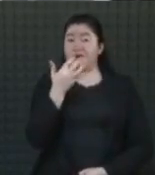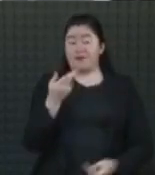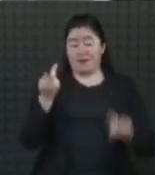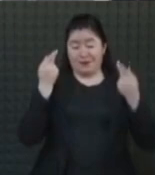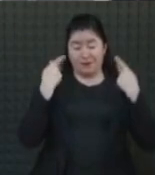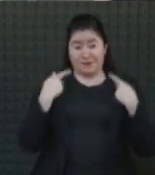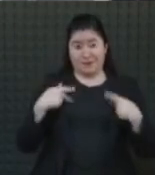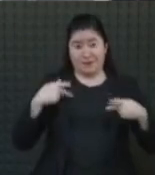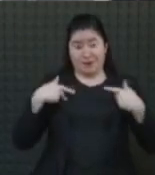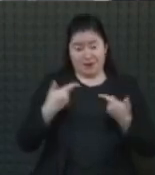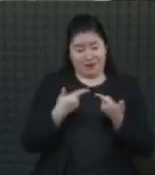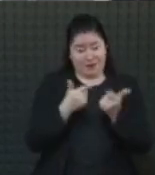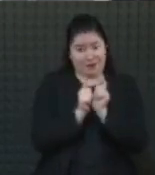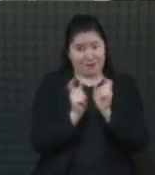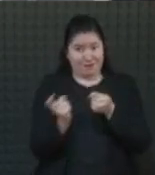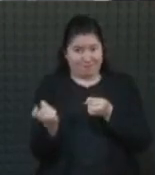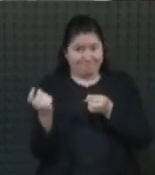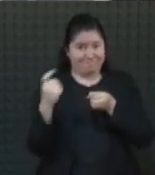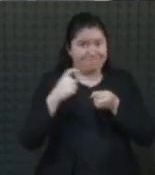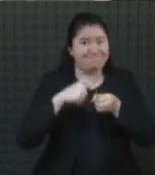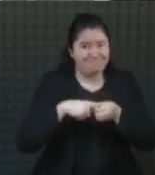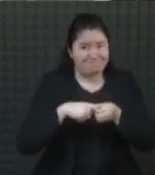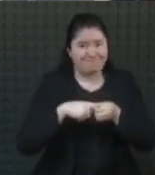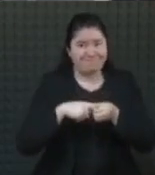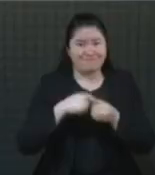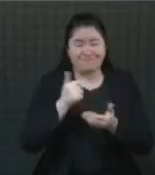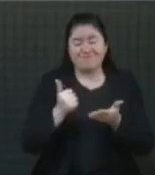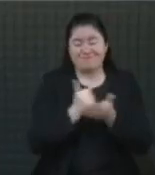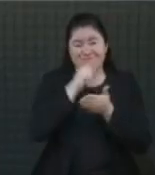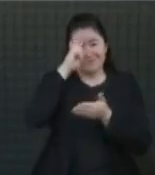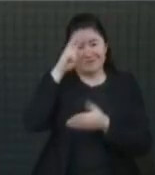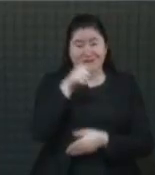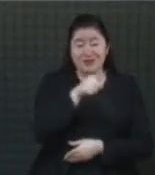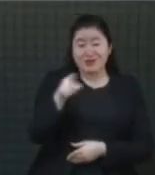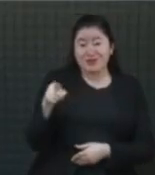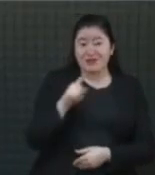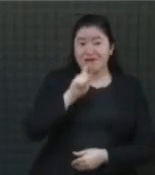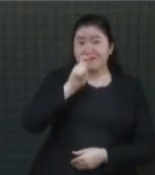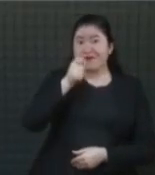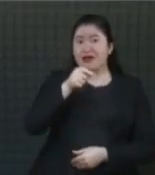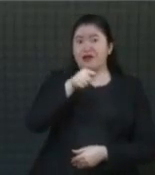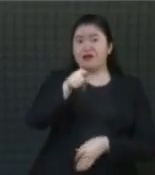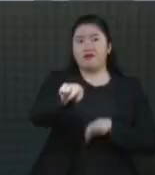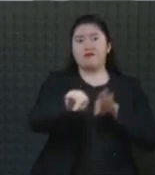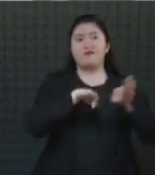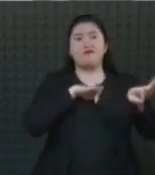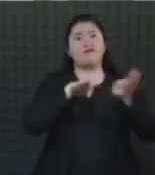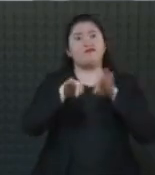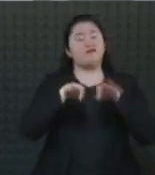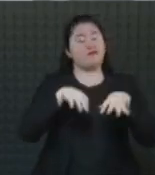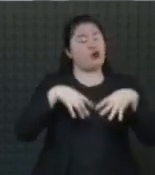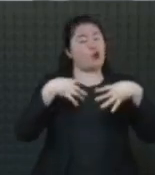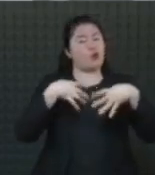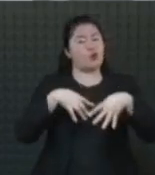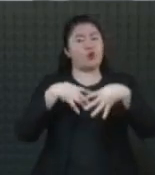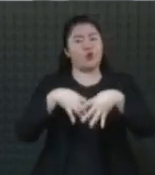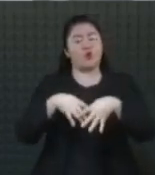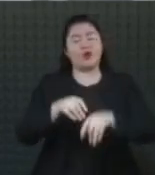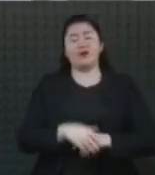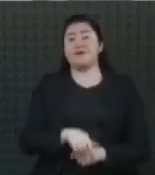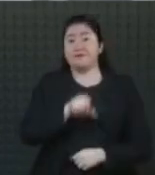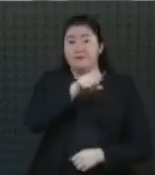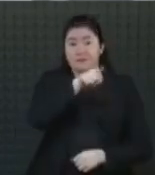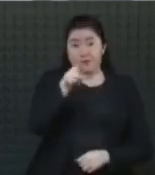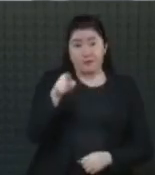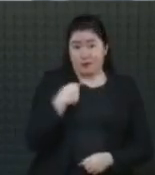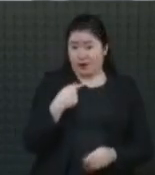libroclubs de la Ciudad de México. Son ustedes el ejército. Y cada vez que se llevan un paquete